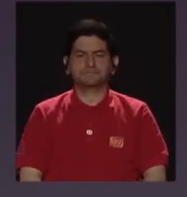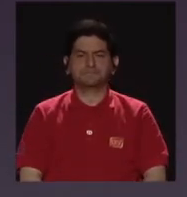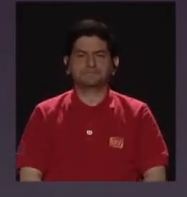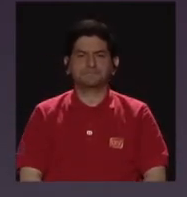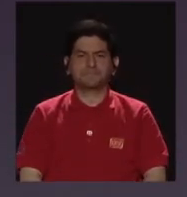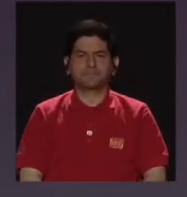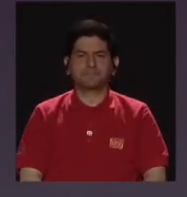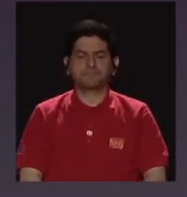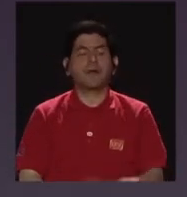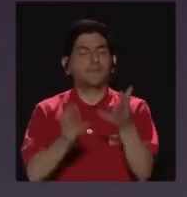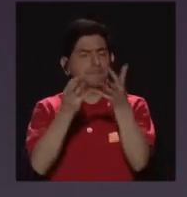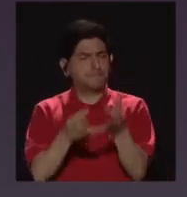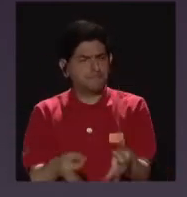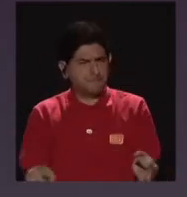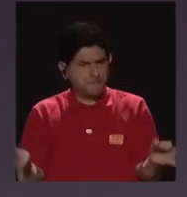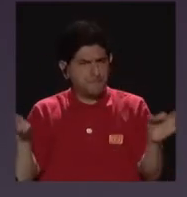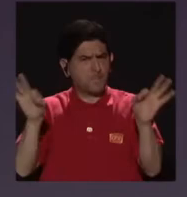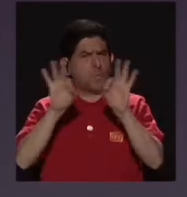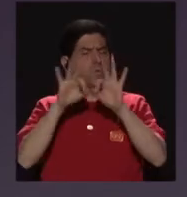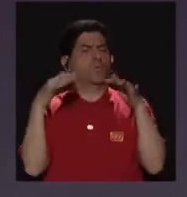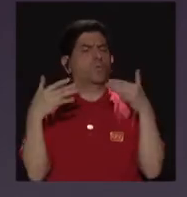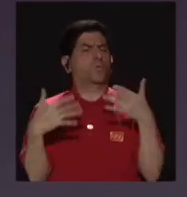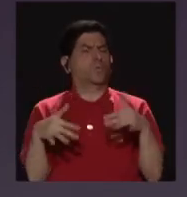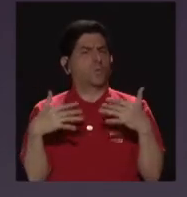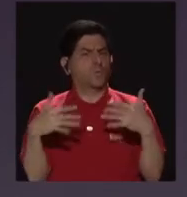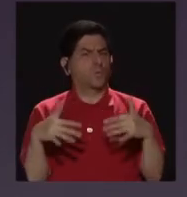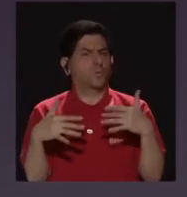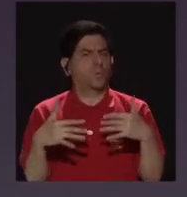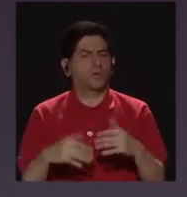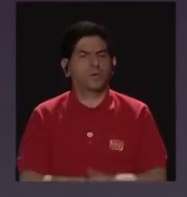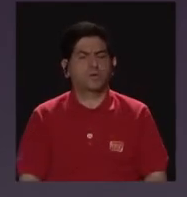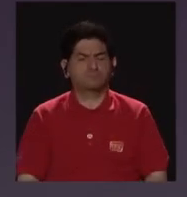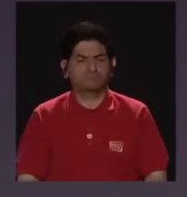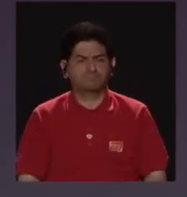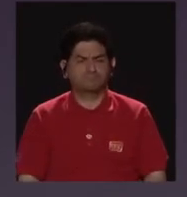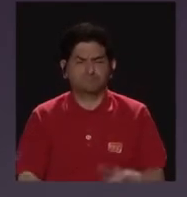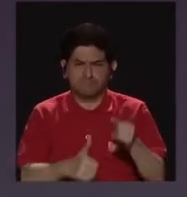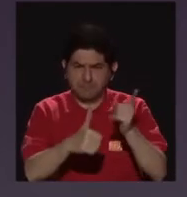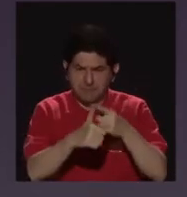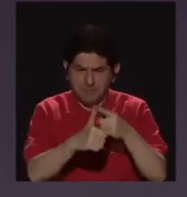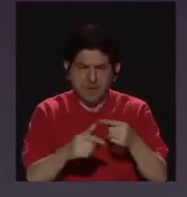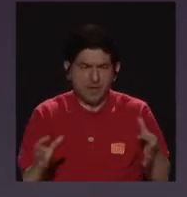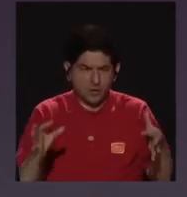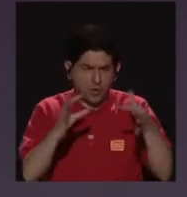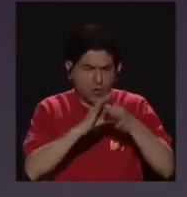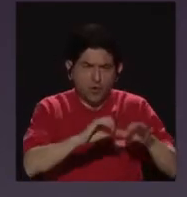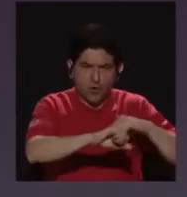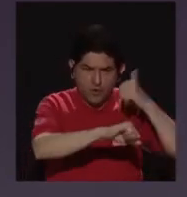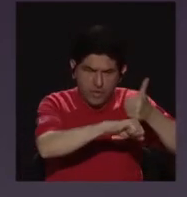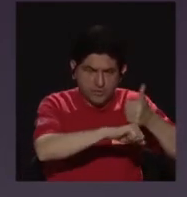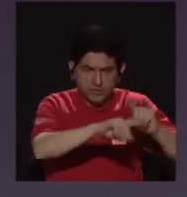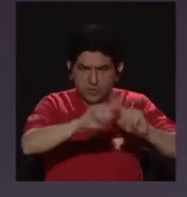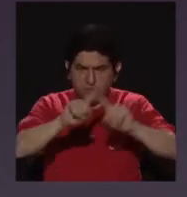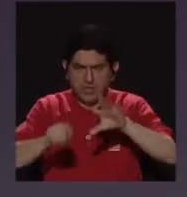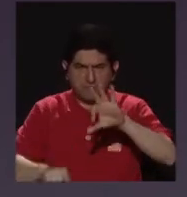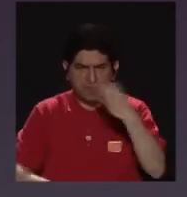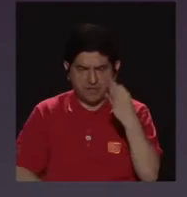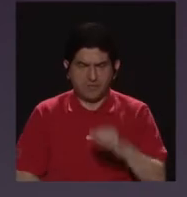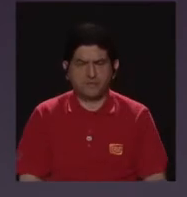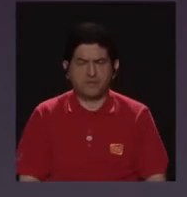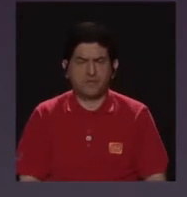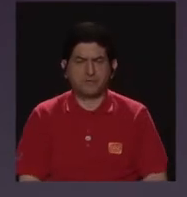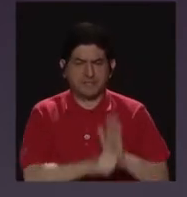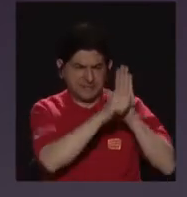me parece que es importantísimo crear una conexión entre las distintas formas que hay de ser